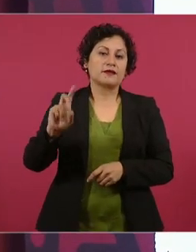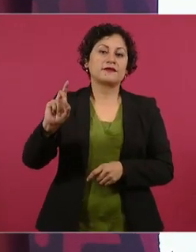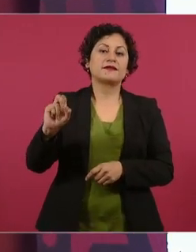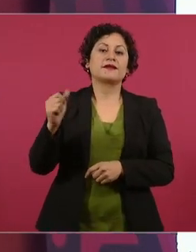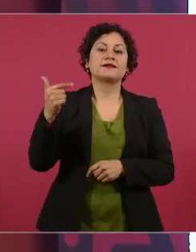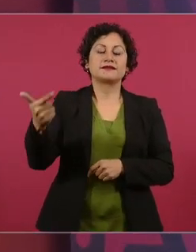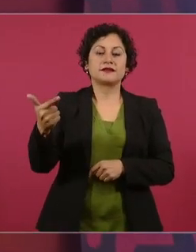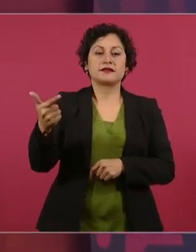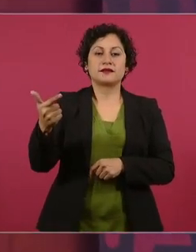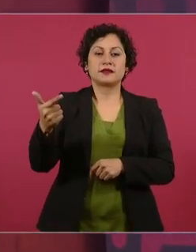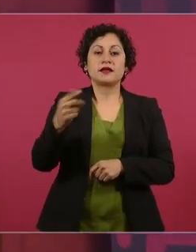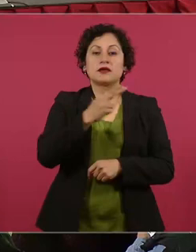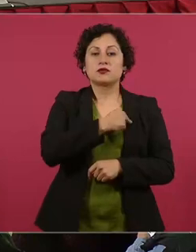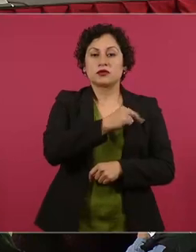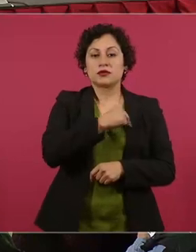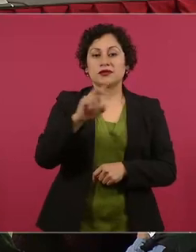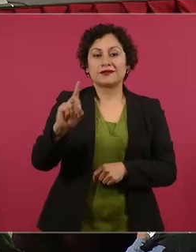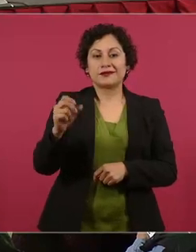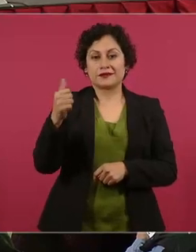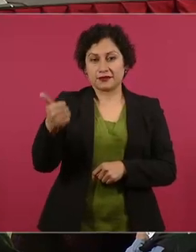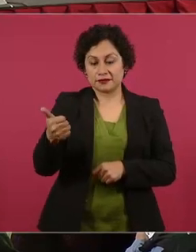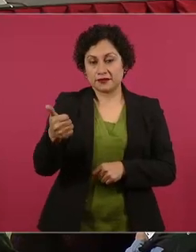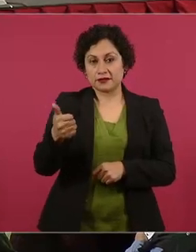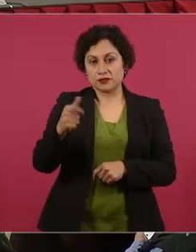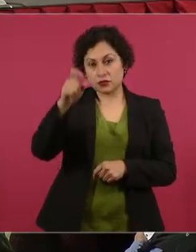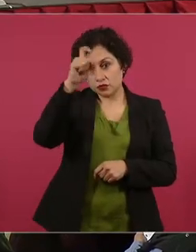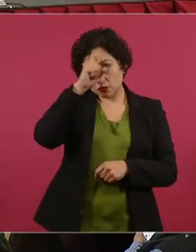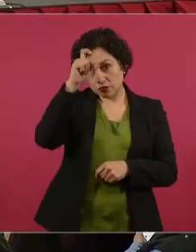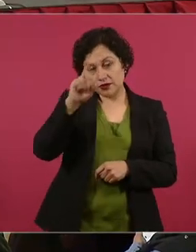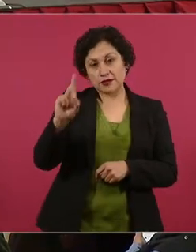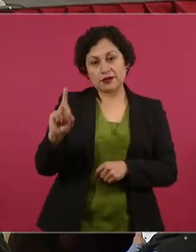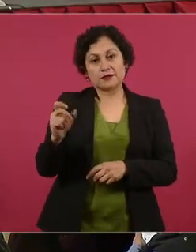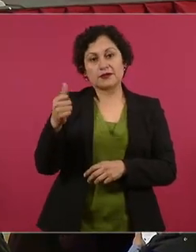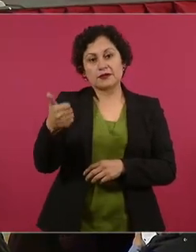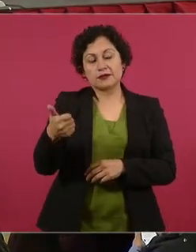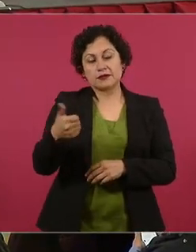Suecia 36, Turquía 36,